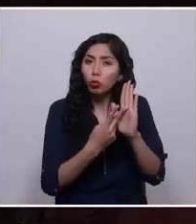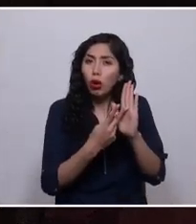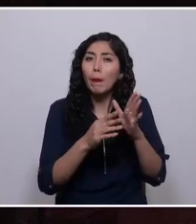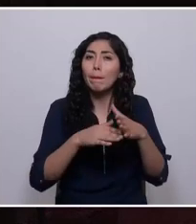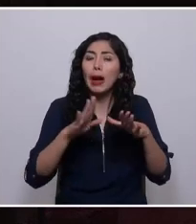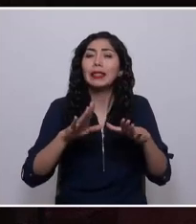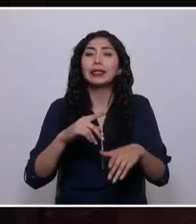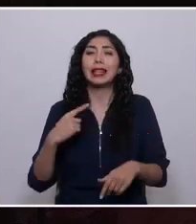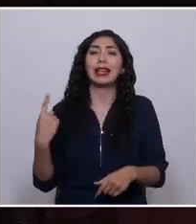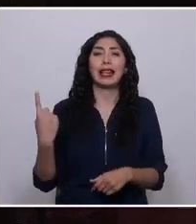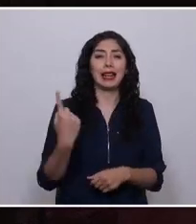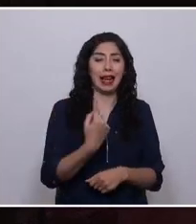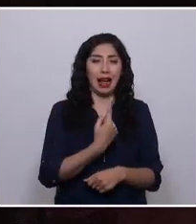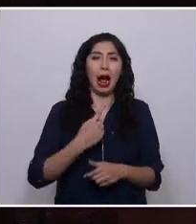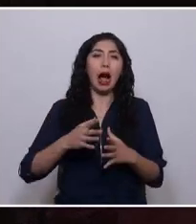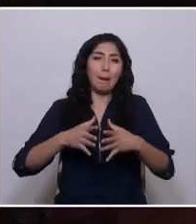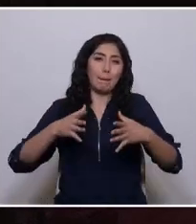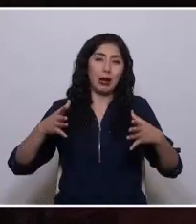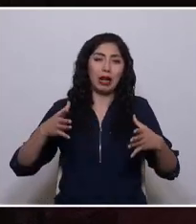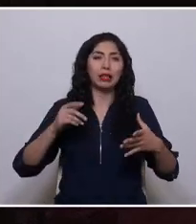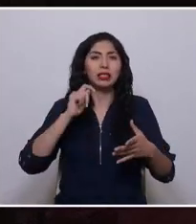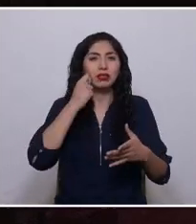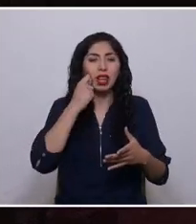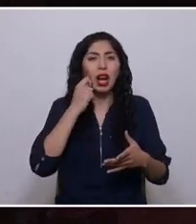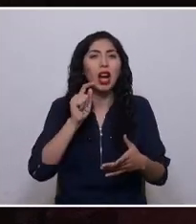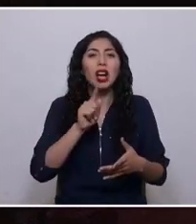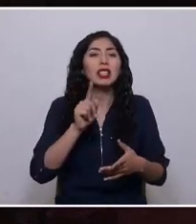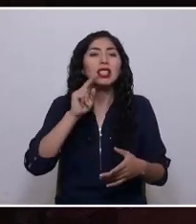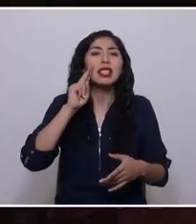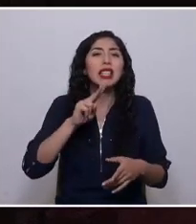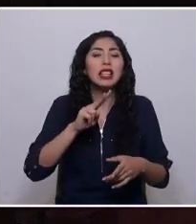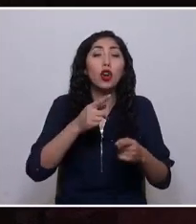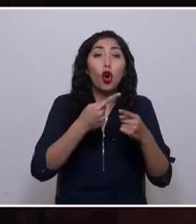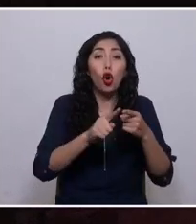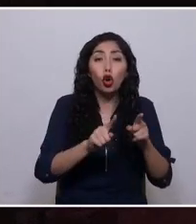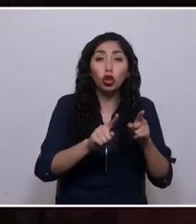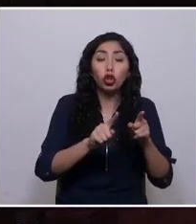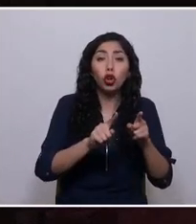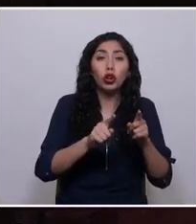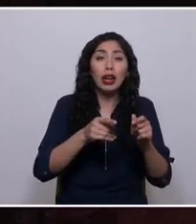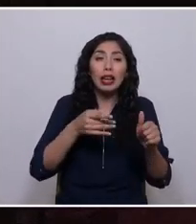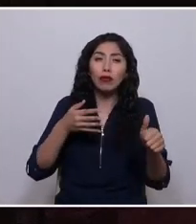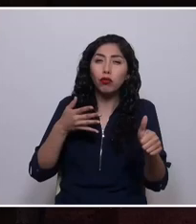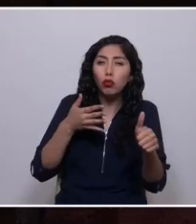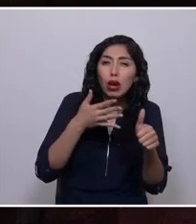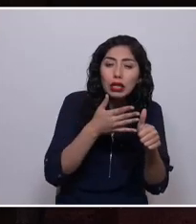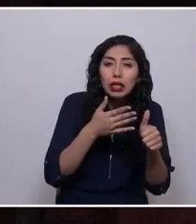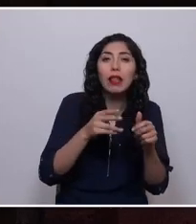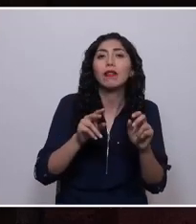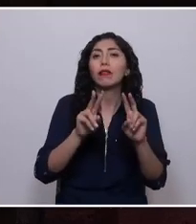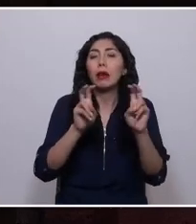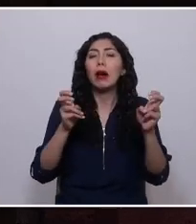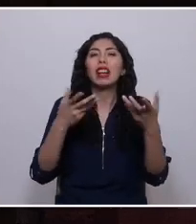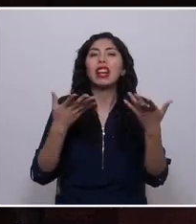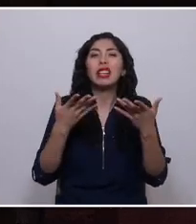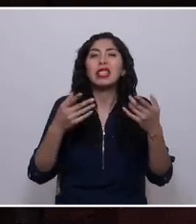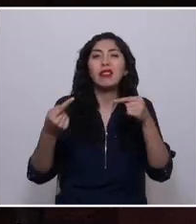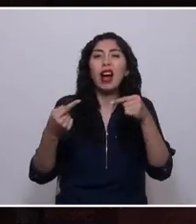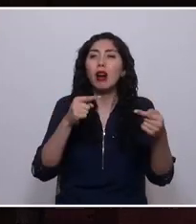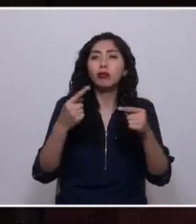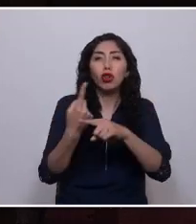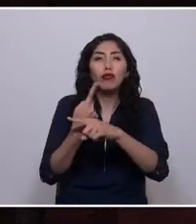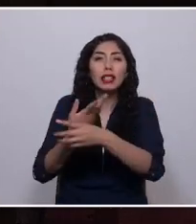amplia, es decir, que no haya algo que lo determine previamente, que no condicione lo que se va a discutir en cada uno de los cabildos y que solamente